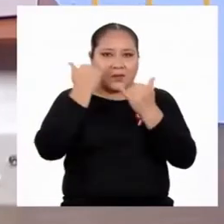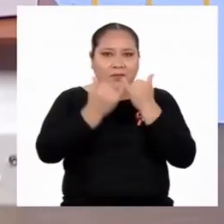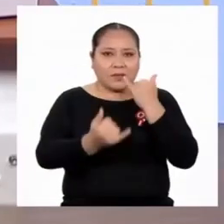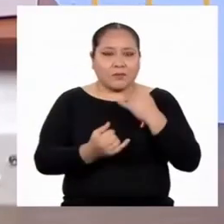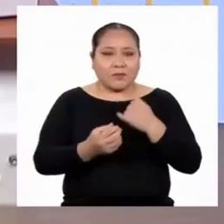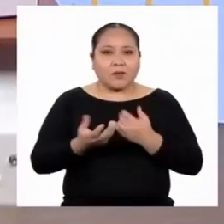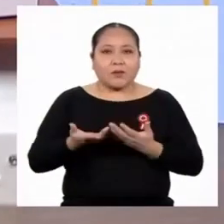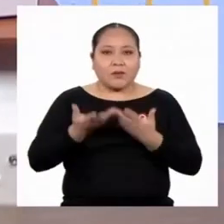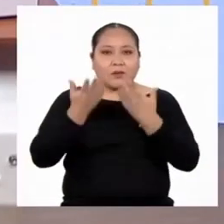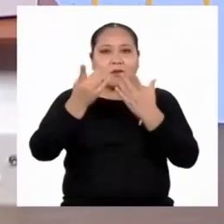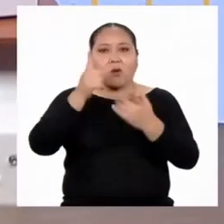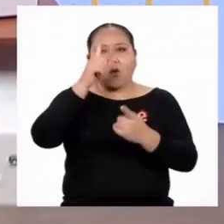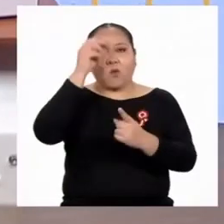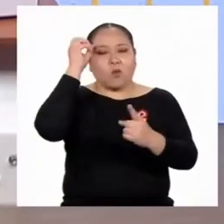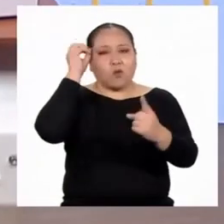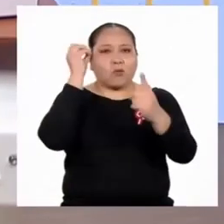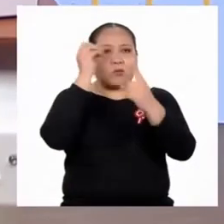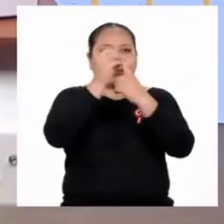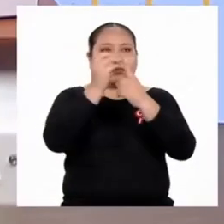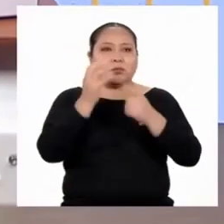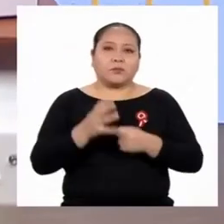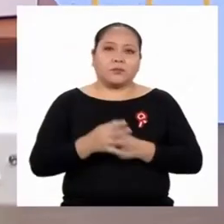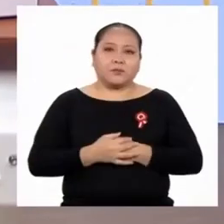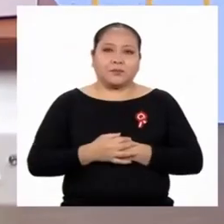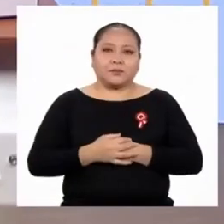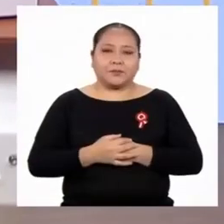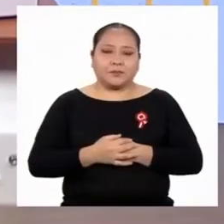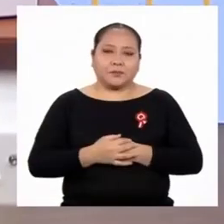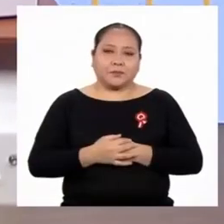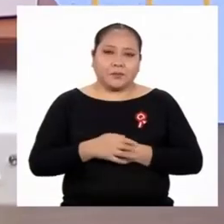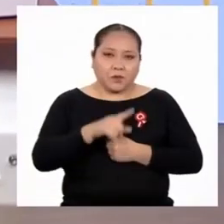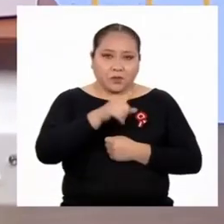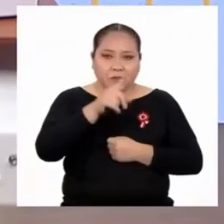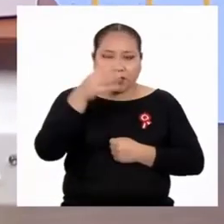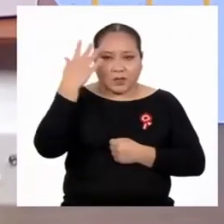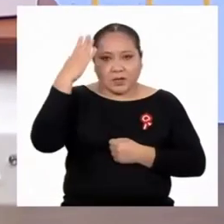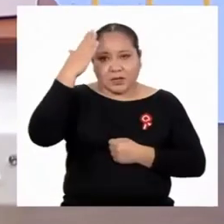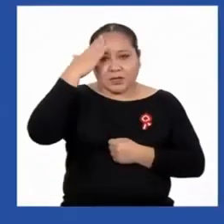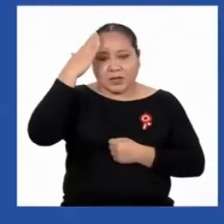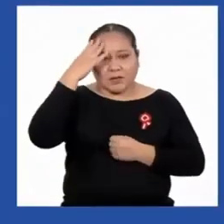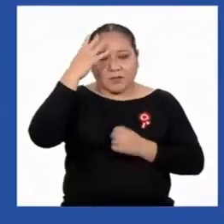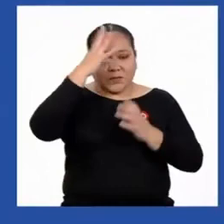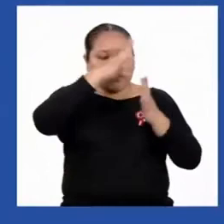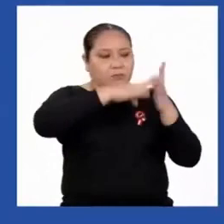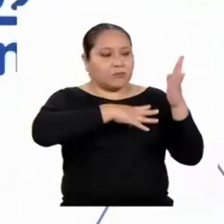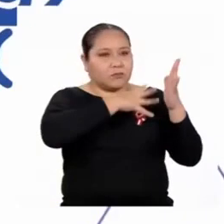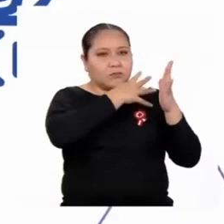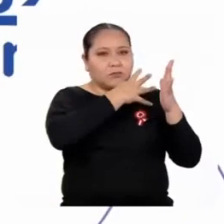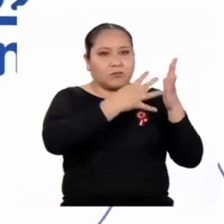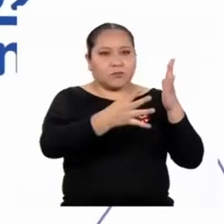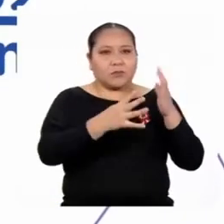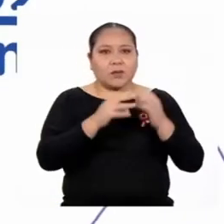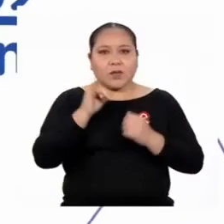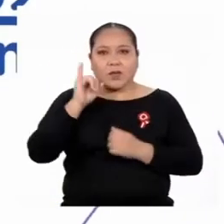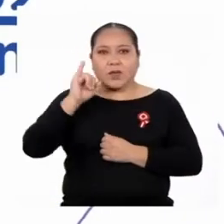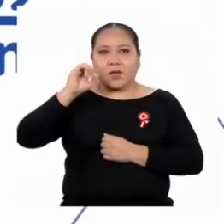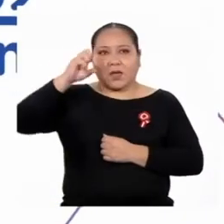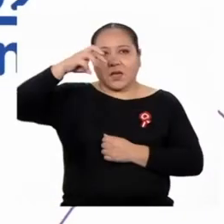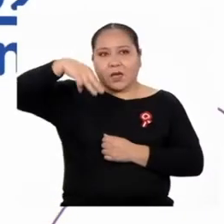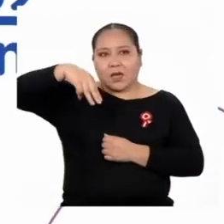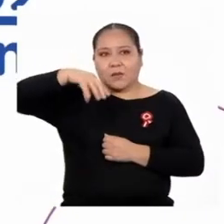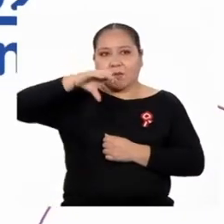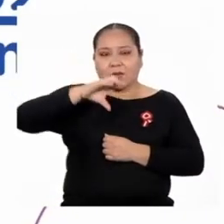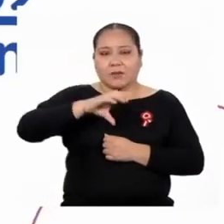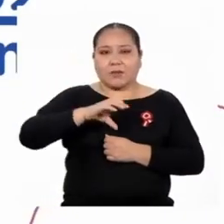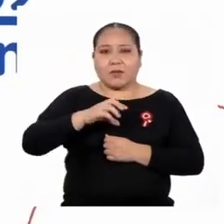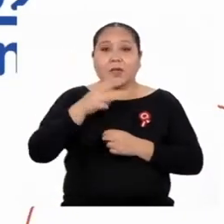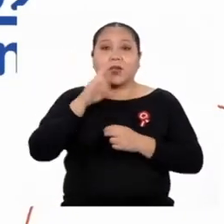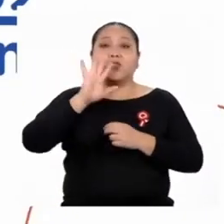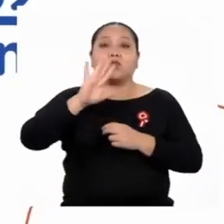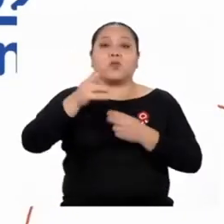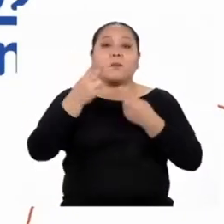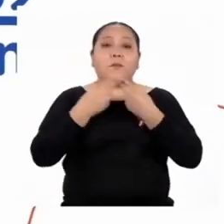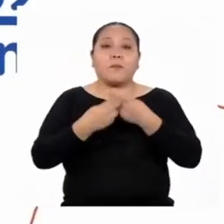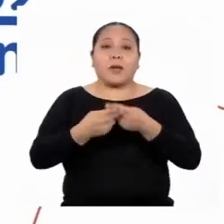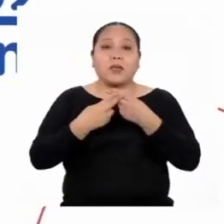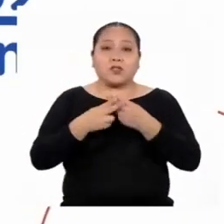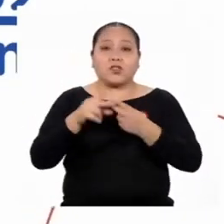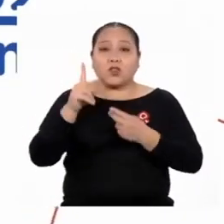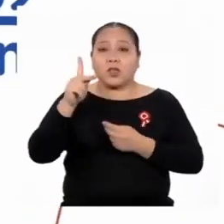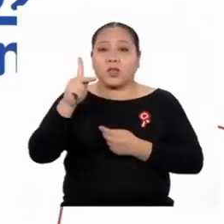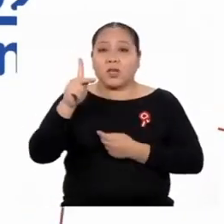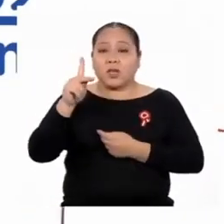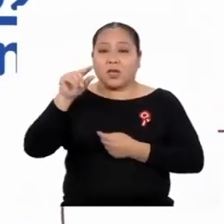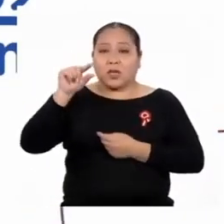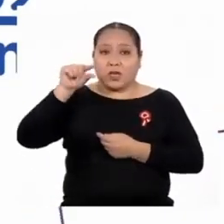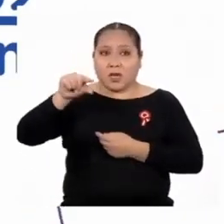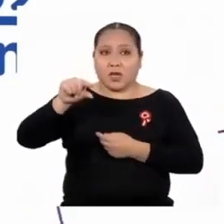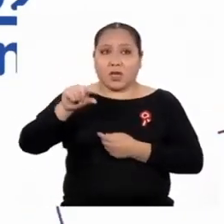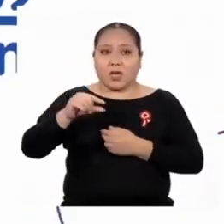quiero dejarles un reto. Teniendo en cuenta la fórmula aprendida, IMC es igual a peso en kilos entre